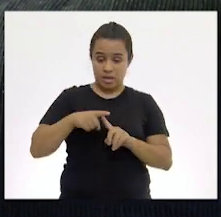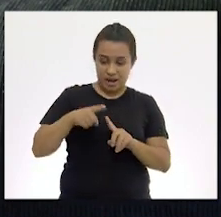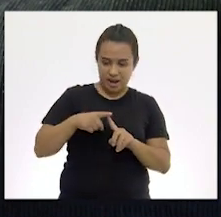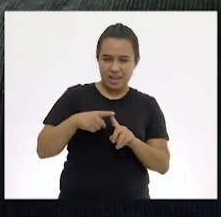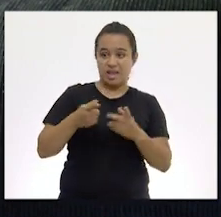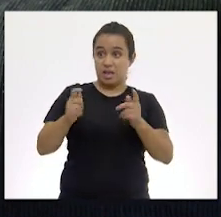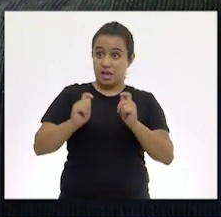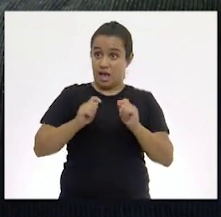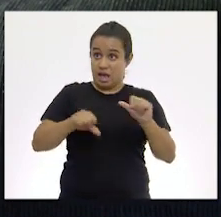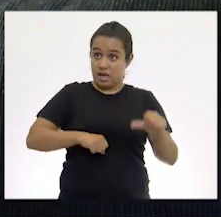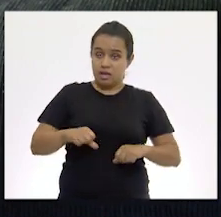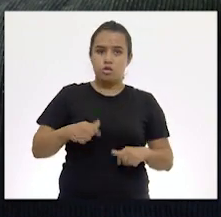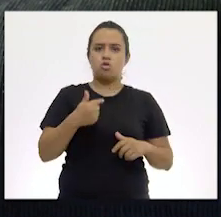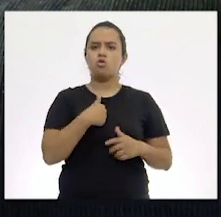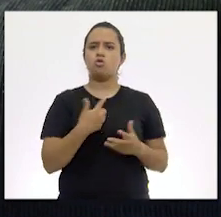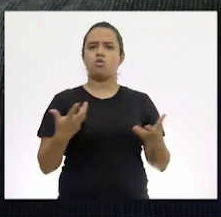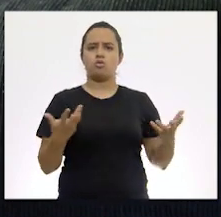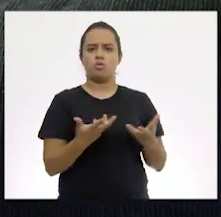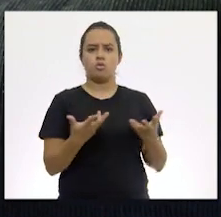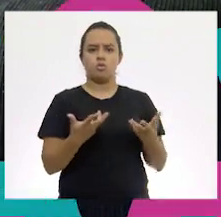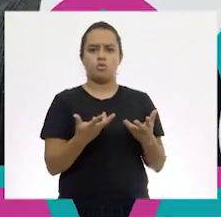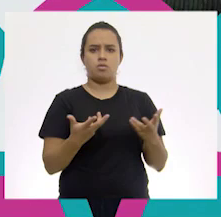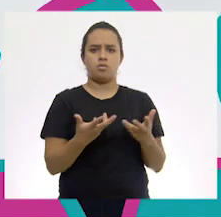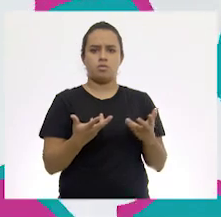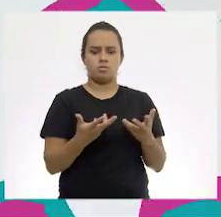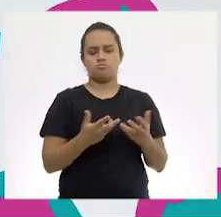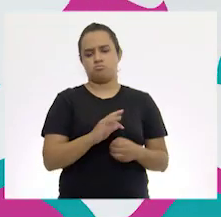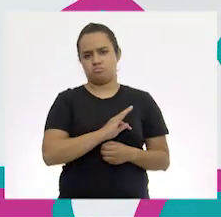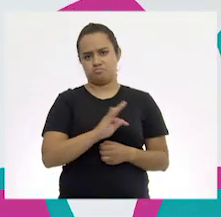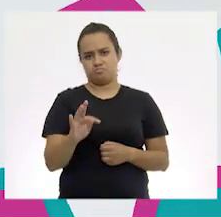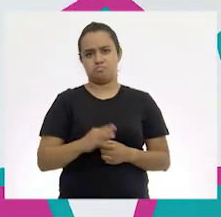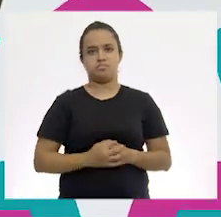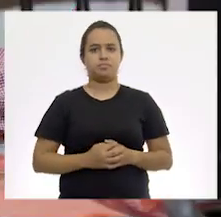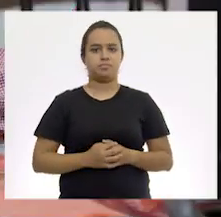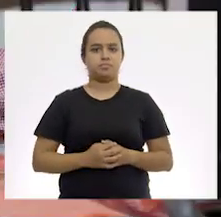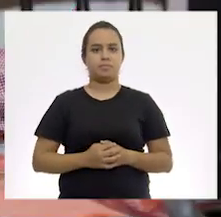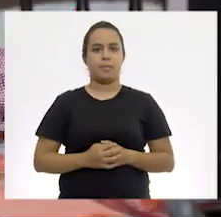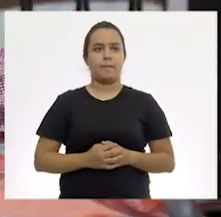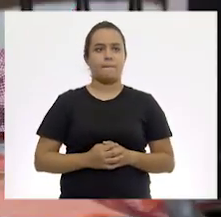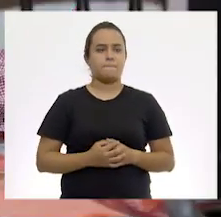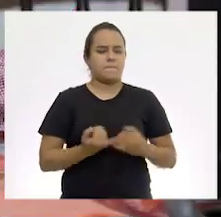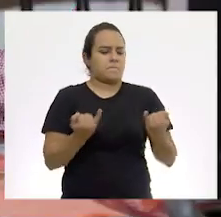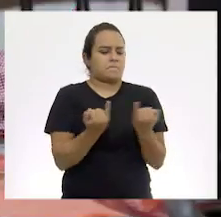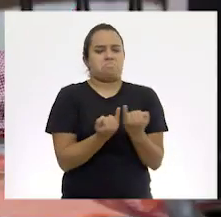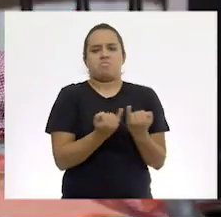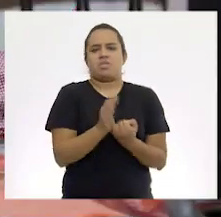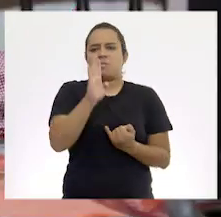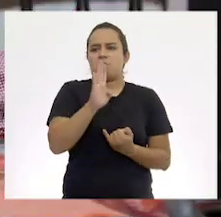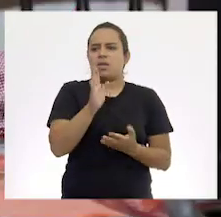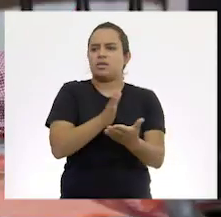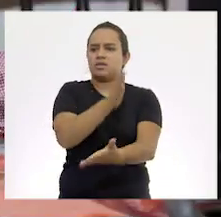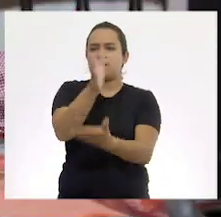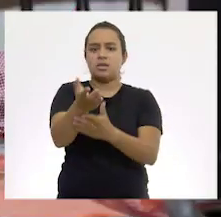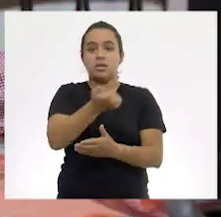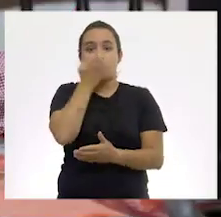trabajos los realizo en un horario establecido. Es igual como ir a la escuela, nada más que por celular